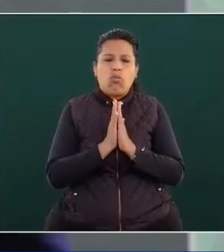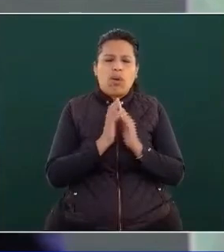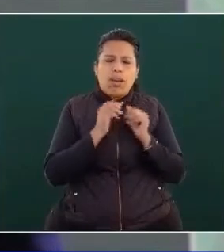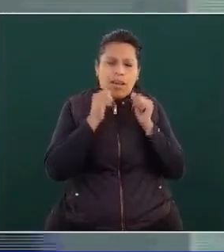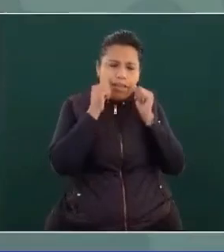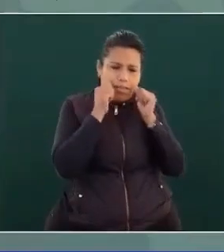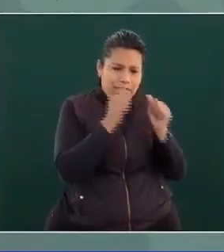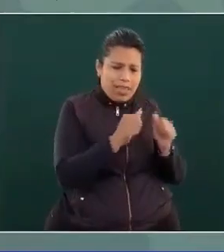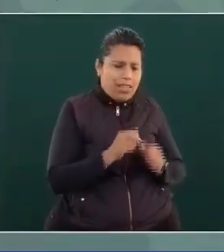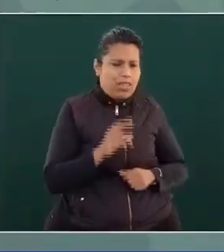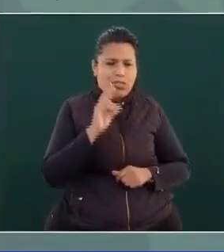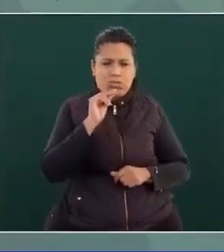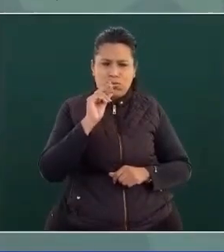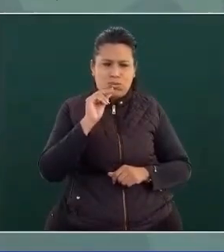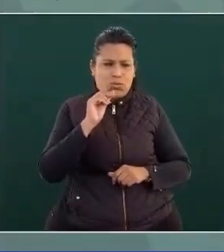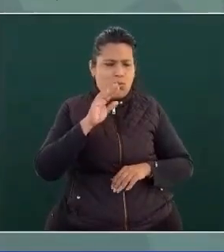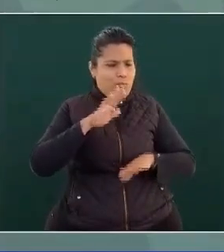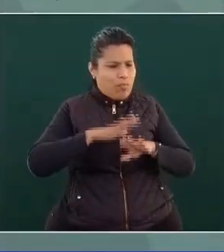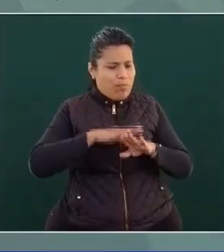que no se les maltrate.